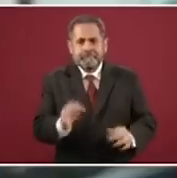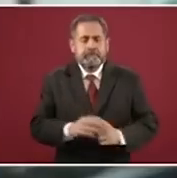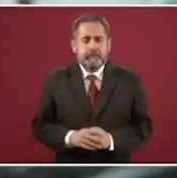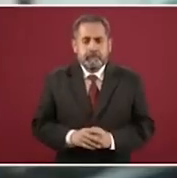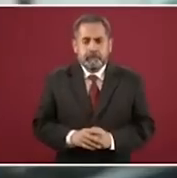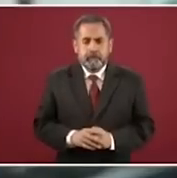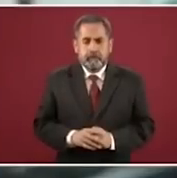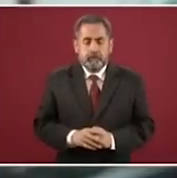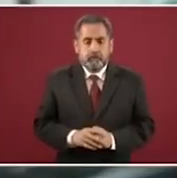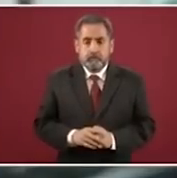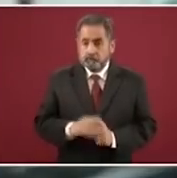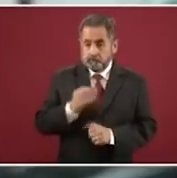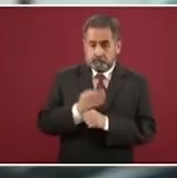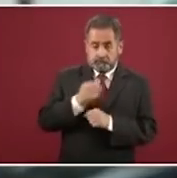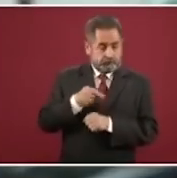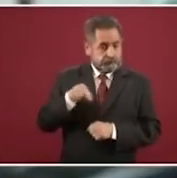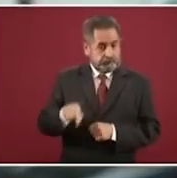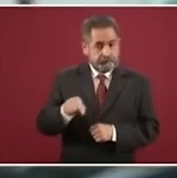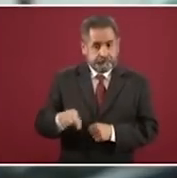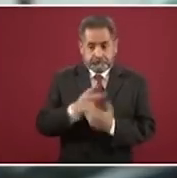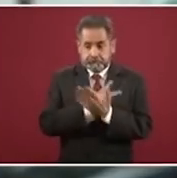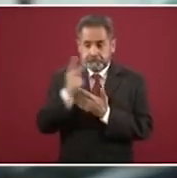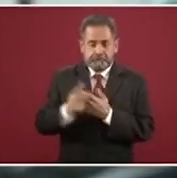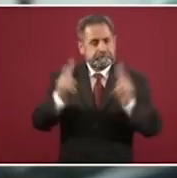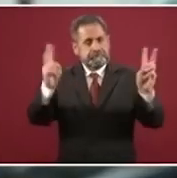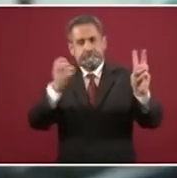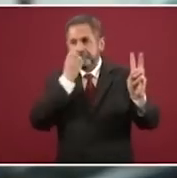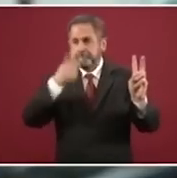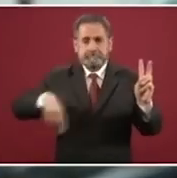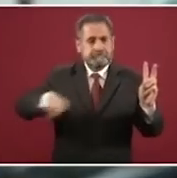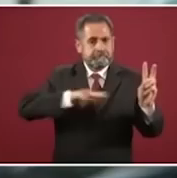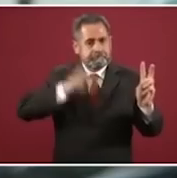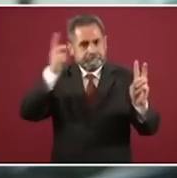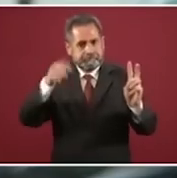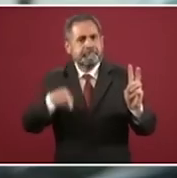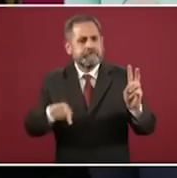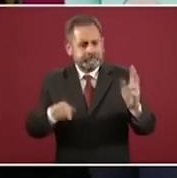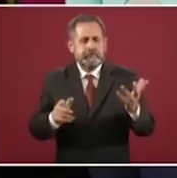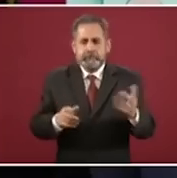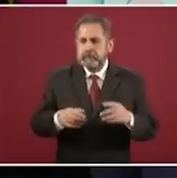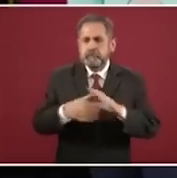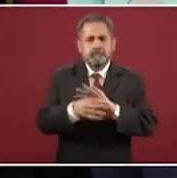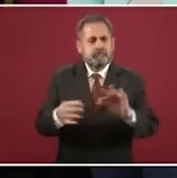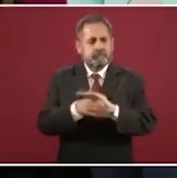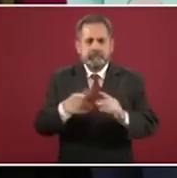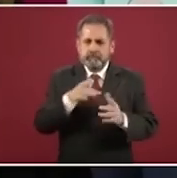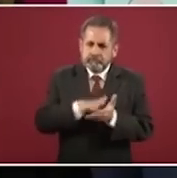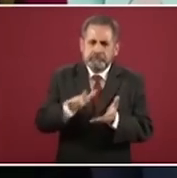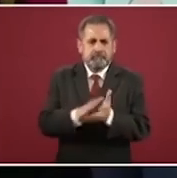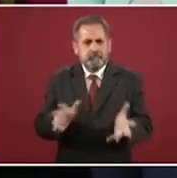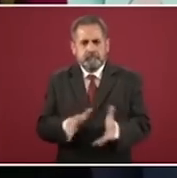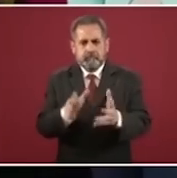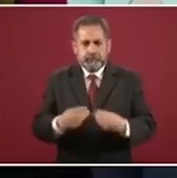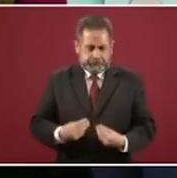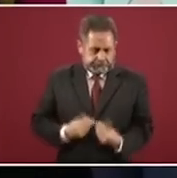Como se está manejando el programa La Escuela es Nuestra, claro que sí, difunde, estimula y